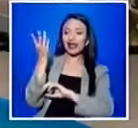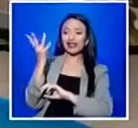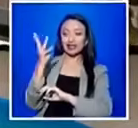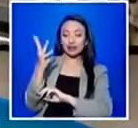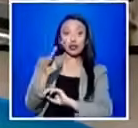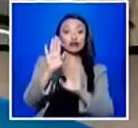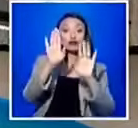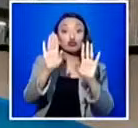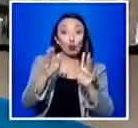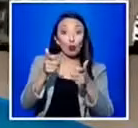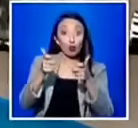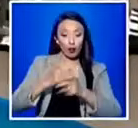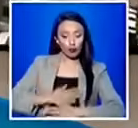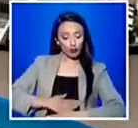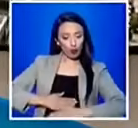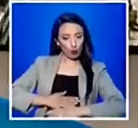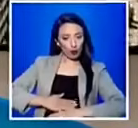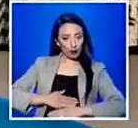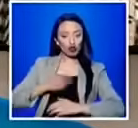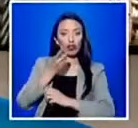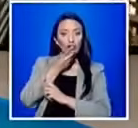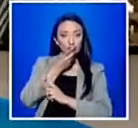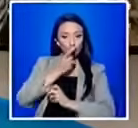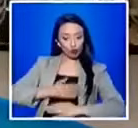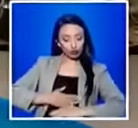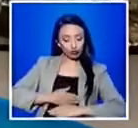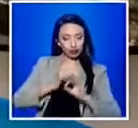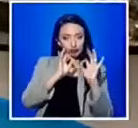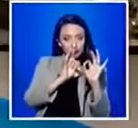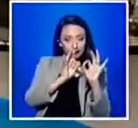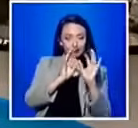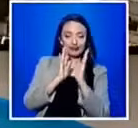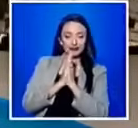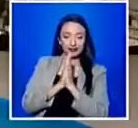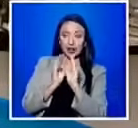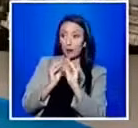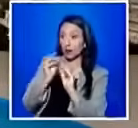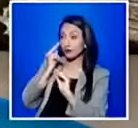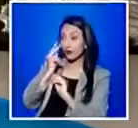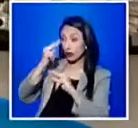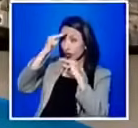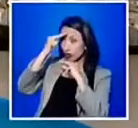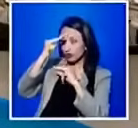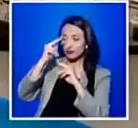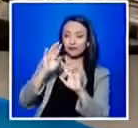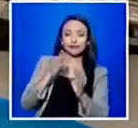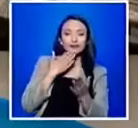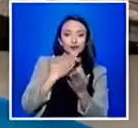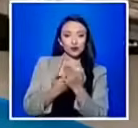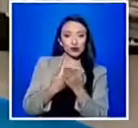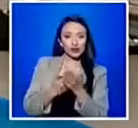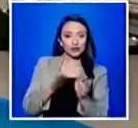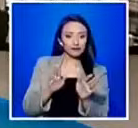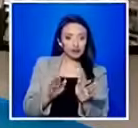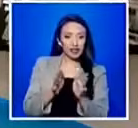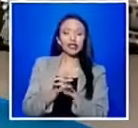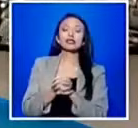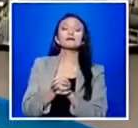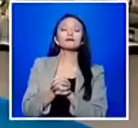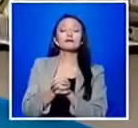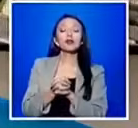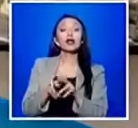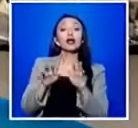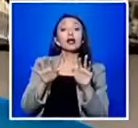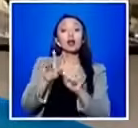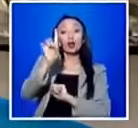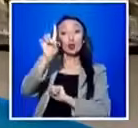8:16. Buen provecho si está desayunando y, por supuesto, informándose en Televistazo en la comunidad. Gracias por seguir en nuestra sintonía. Tenemos más